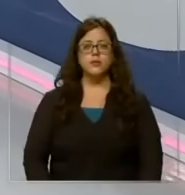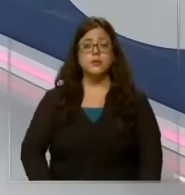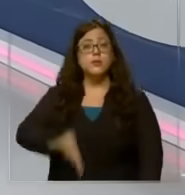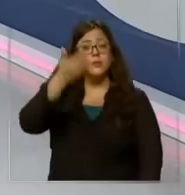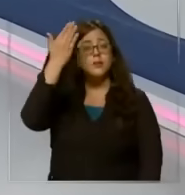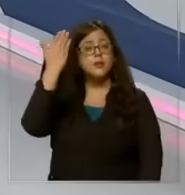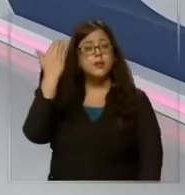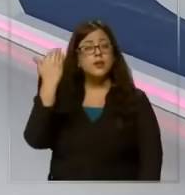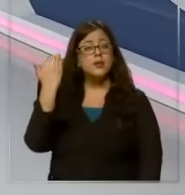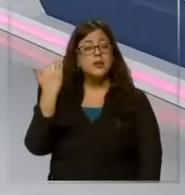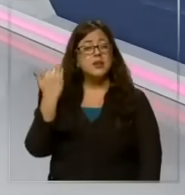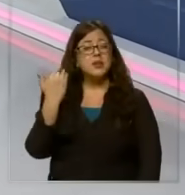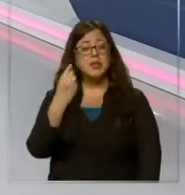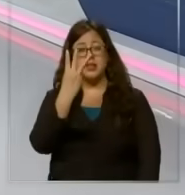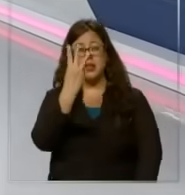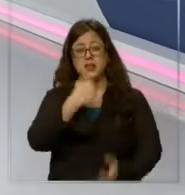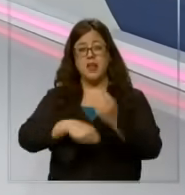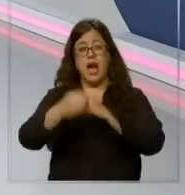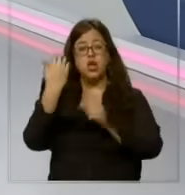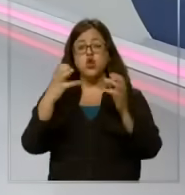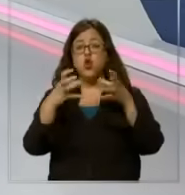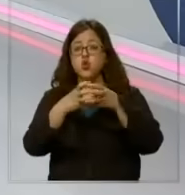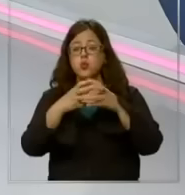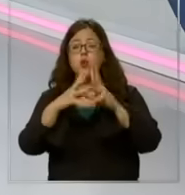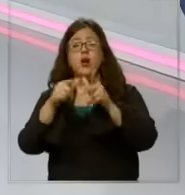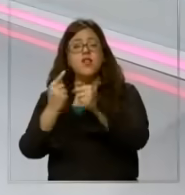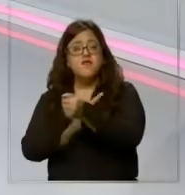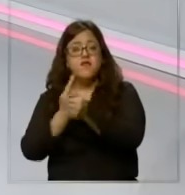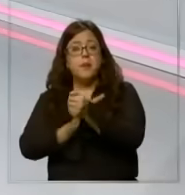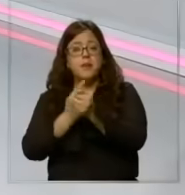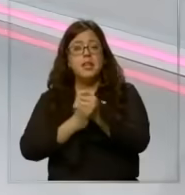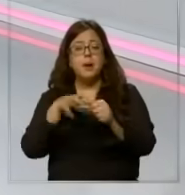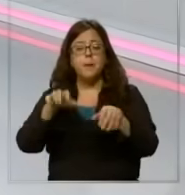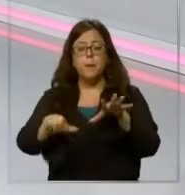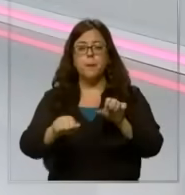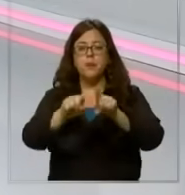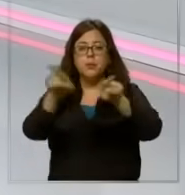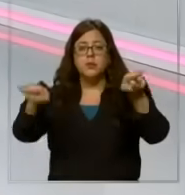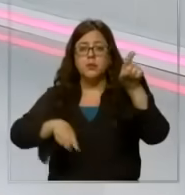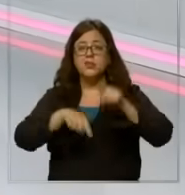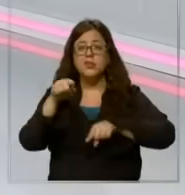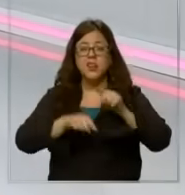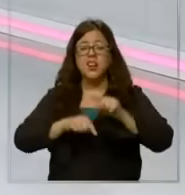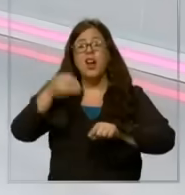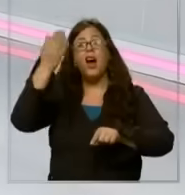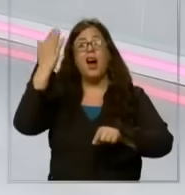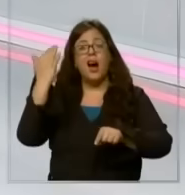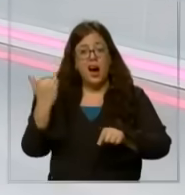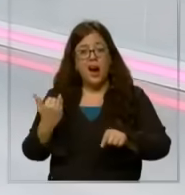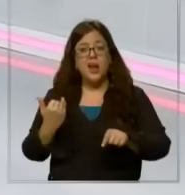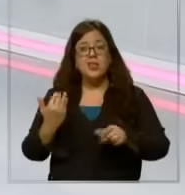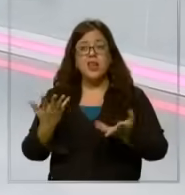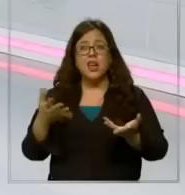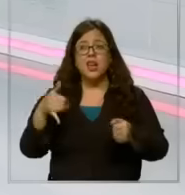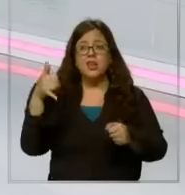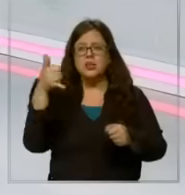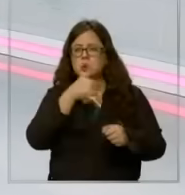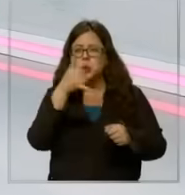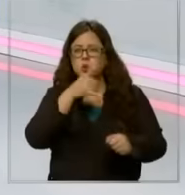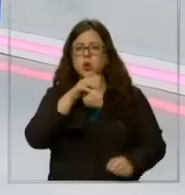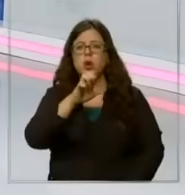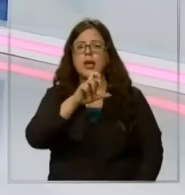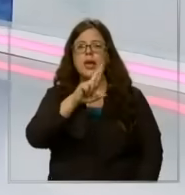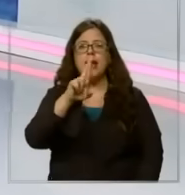Hace poco más de 3 años, un grupo de familias se asentó en los terrenos que alguna vez fueron el vertedero Loe